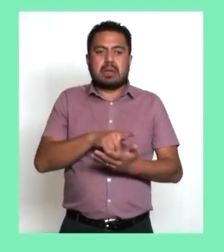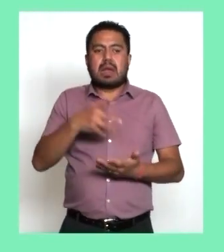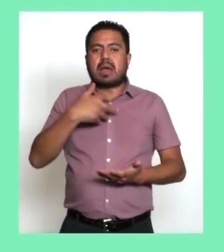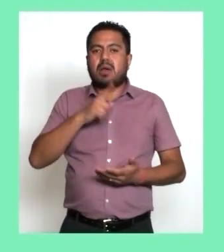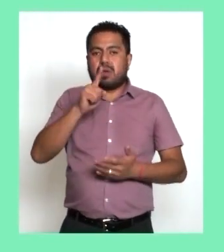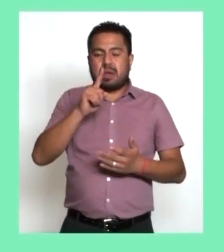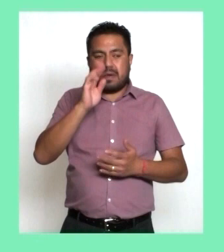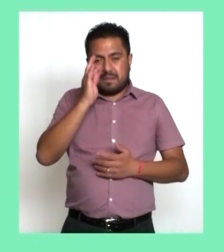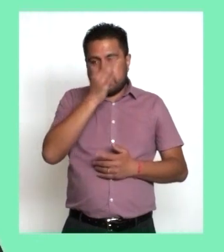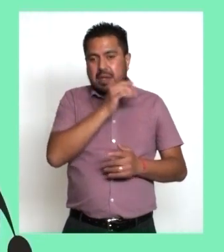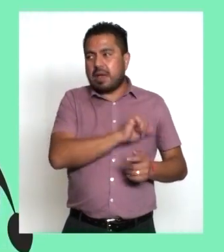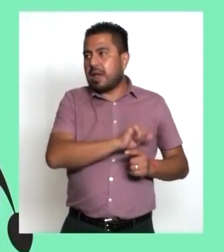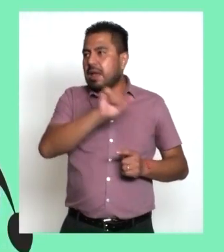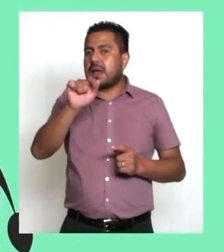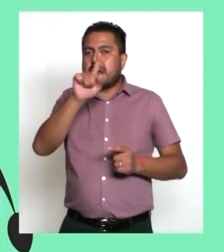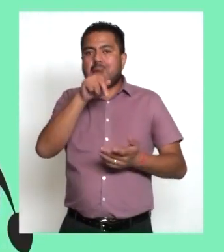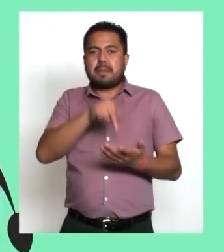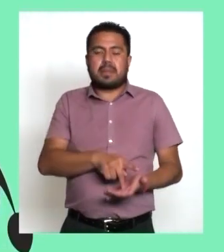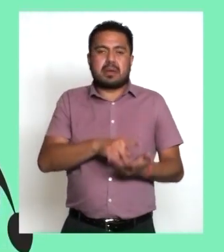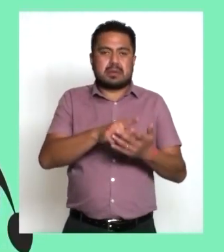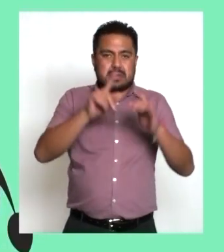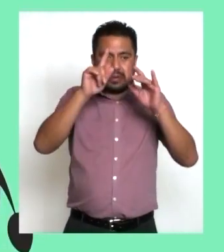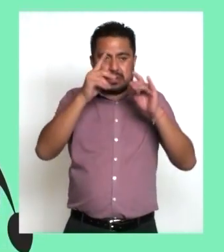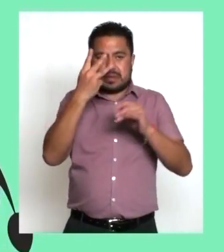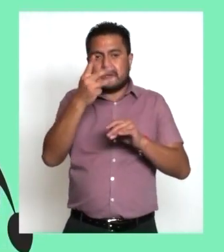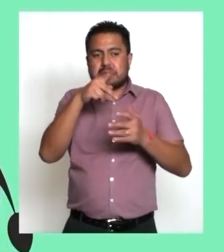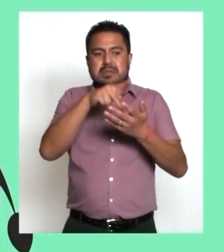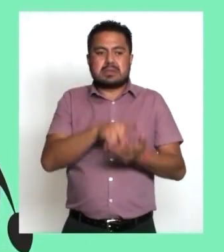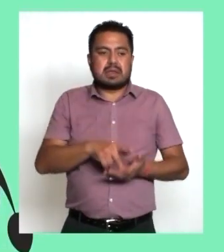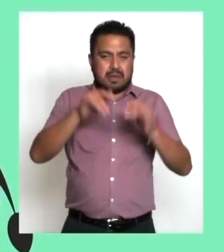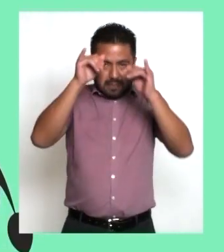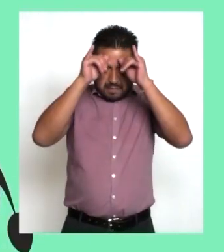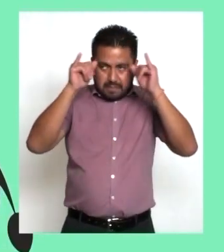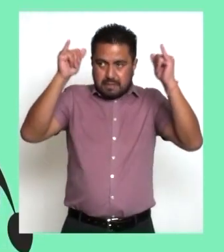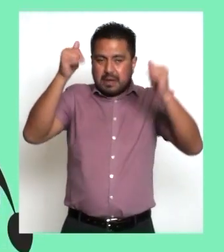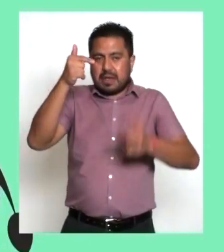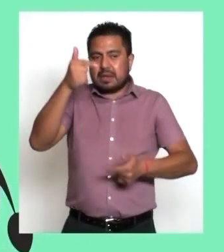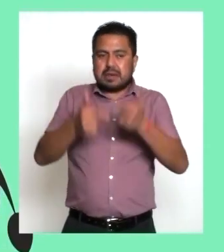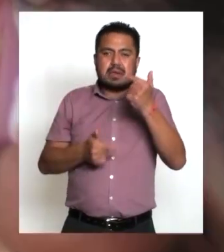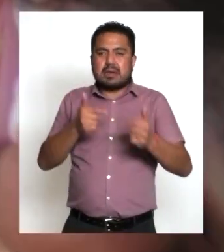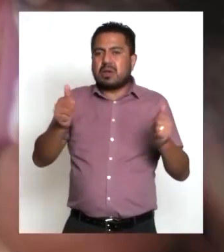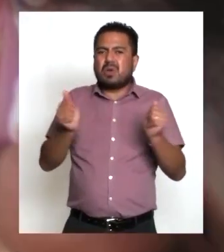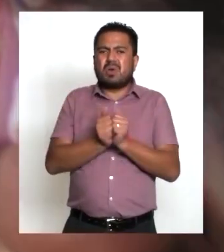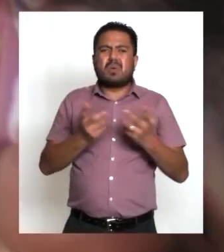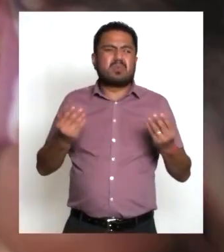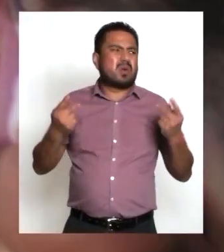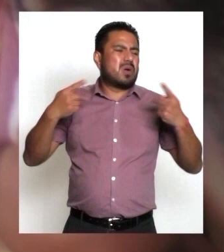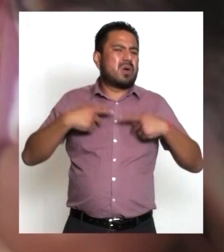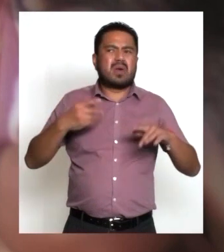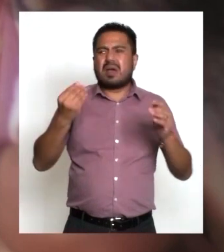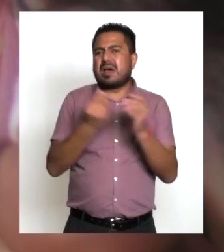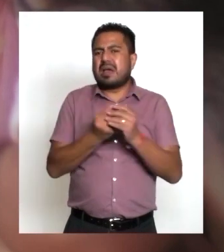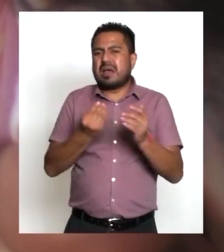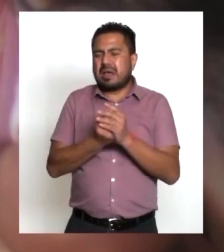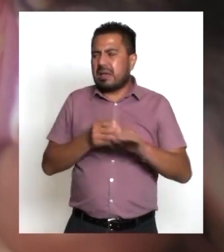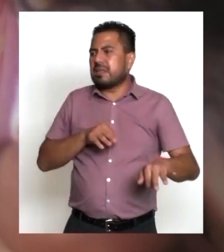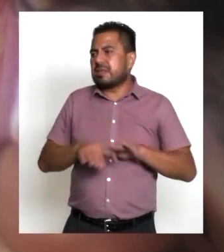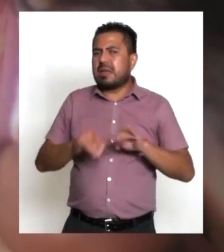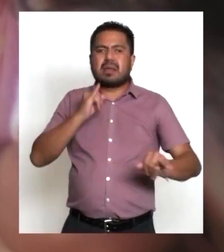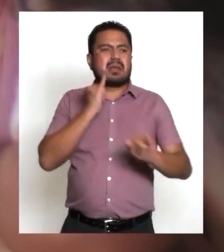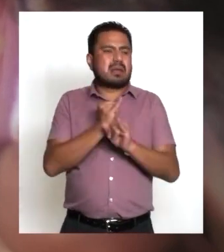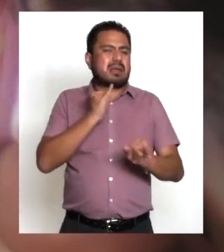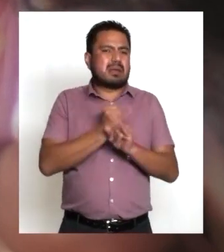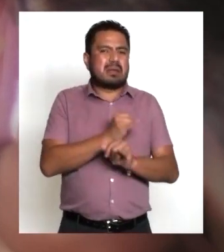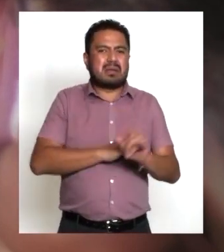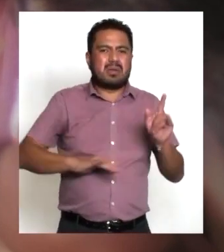De tener el peso de una fresa, pasó a tener el peso de 3 vacas lecheras. Con tanta gente tomando clases y